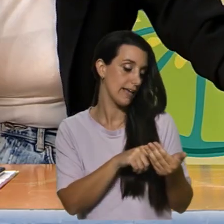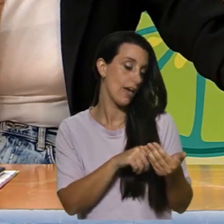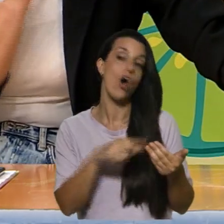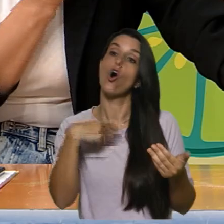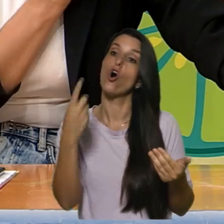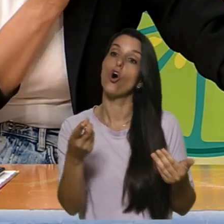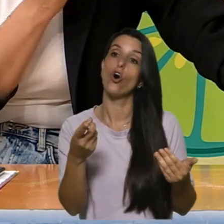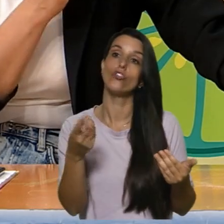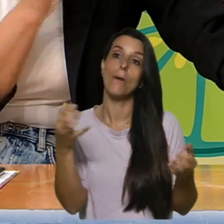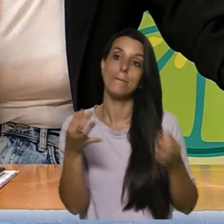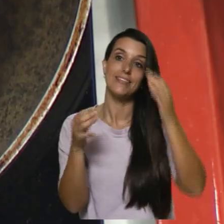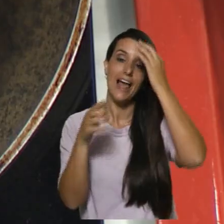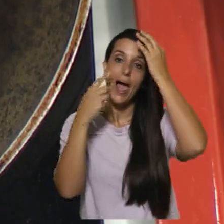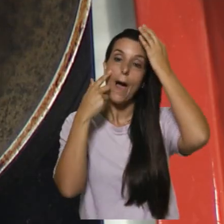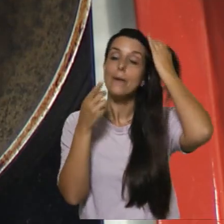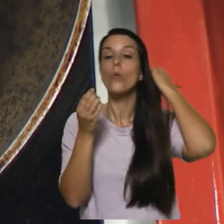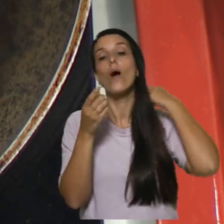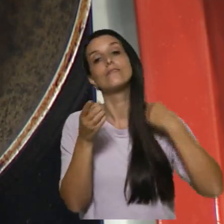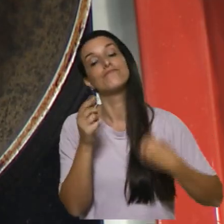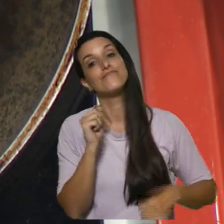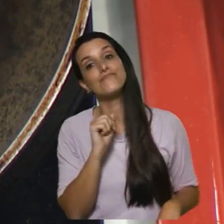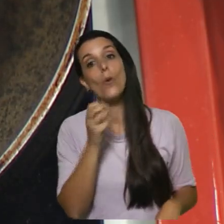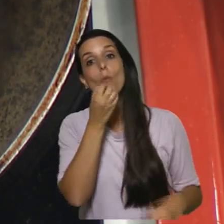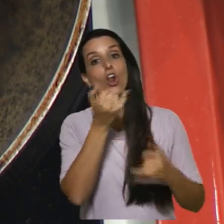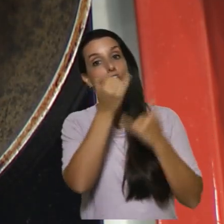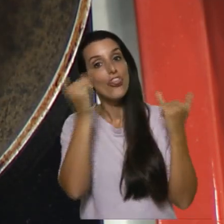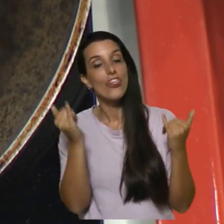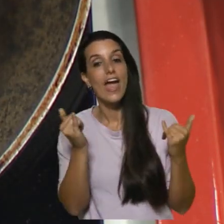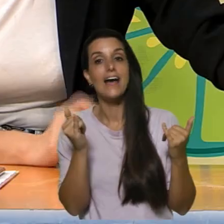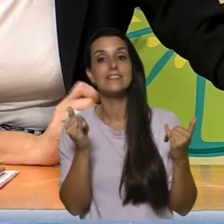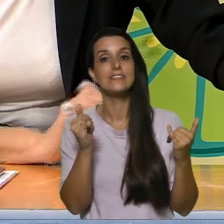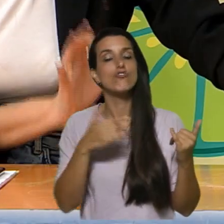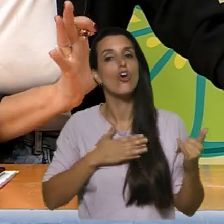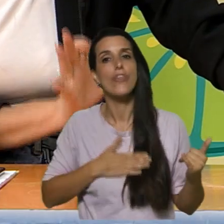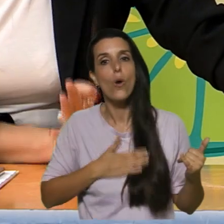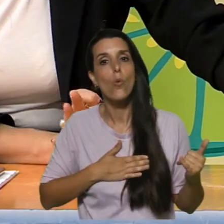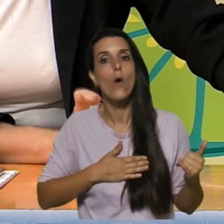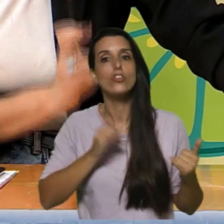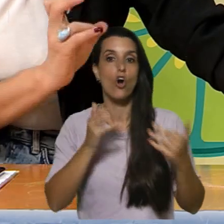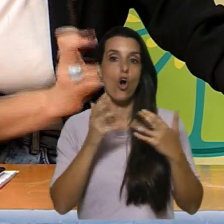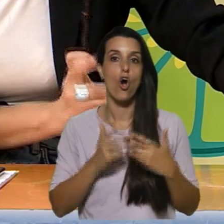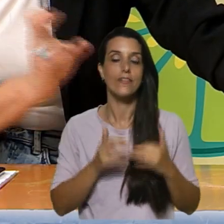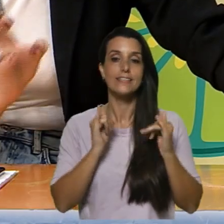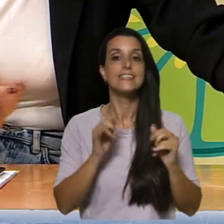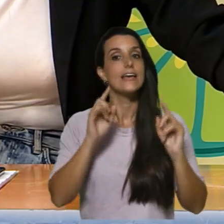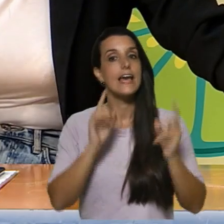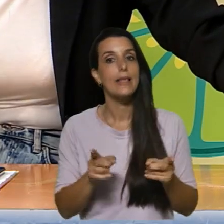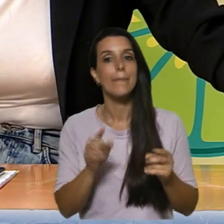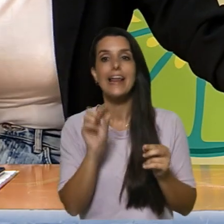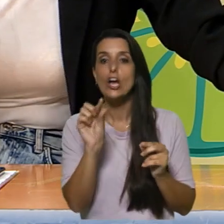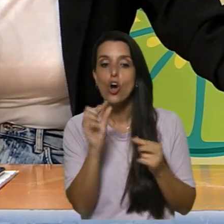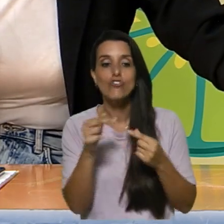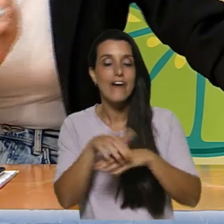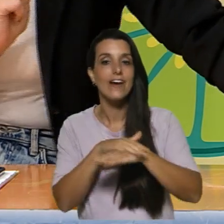otra particularidad, a ver si le sucede. Ah, mirá. Buenos días, totalmente de acuerdo con tener orden, también en las pequeñas